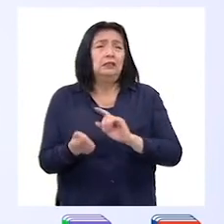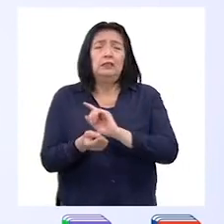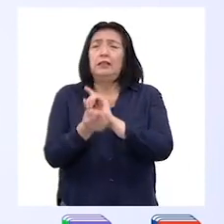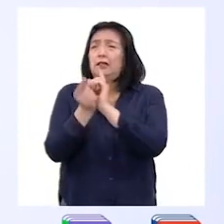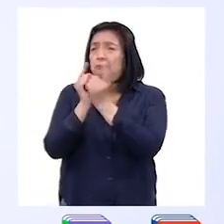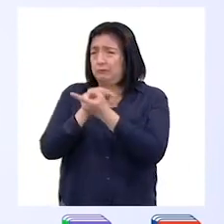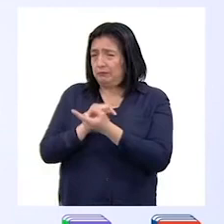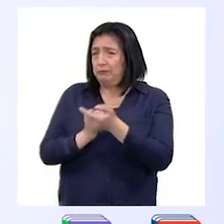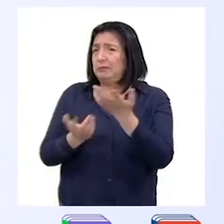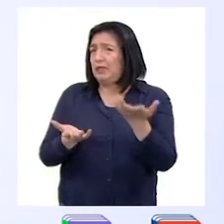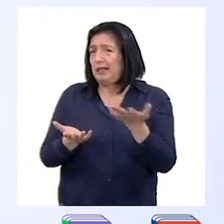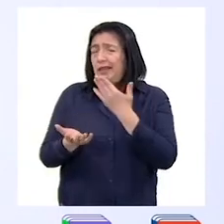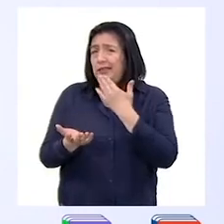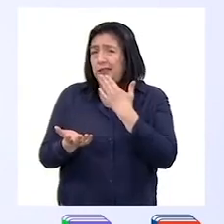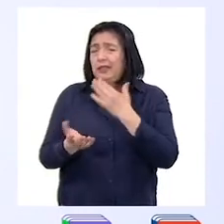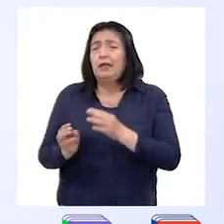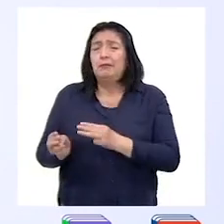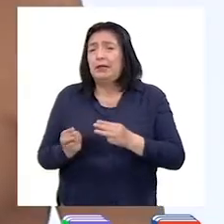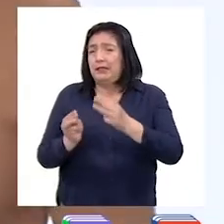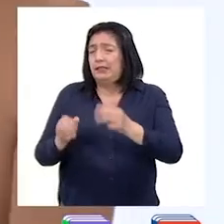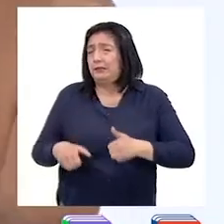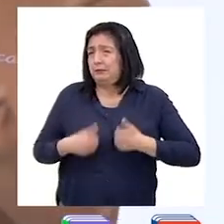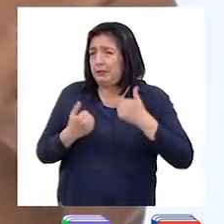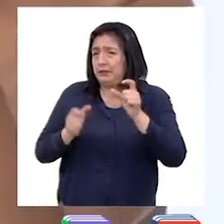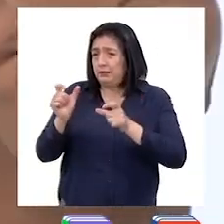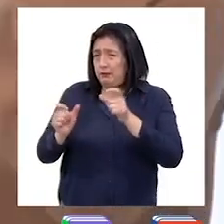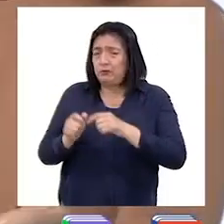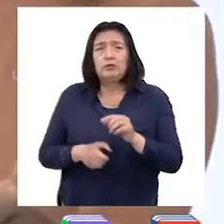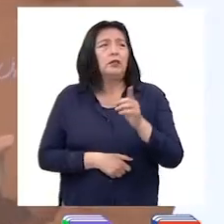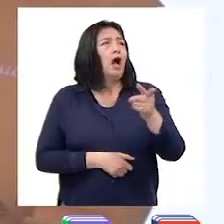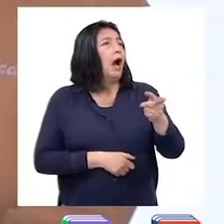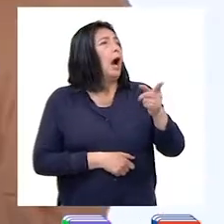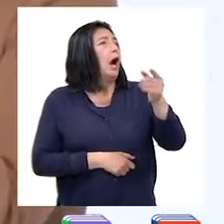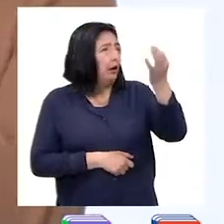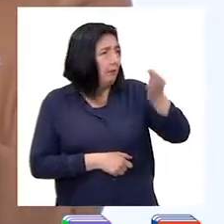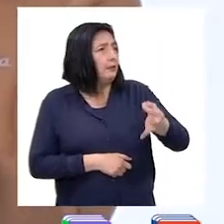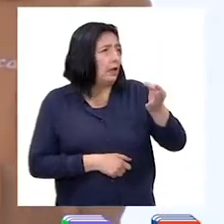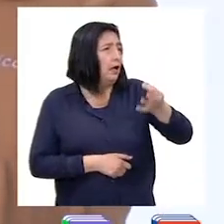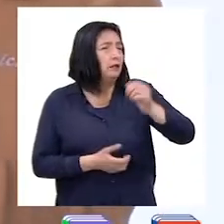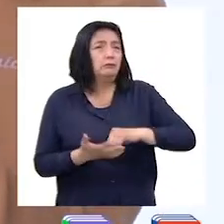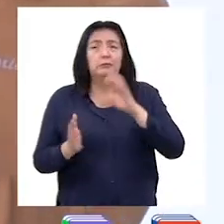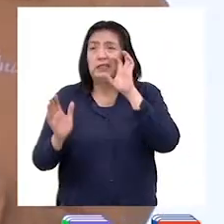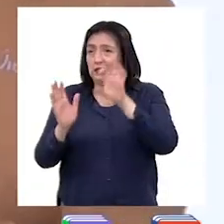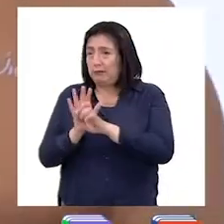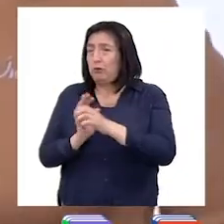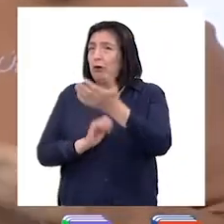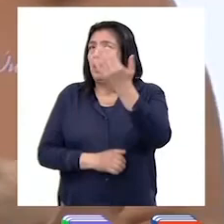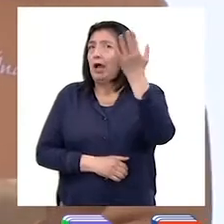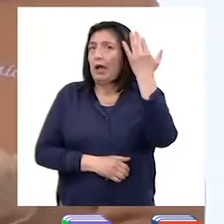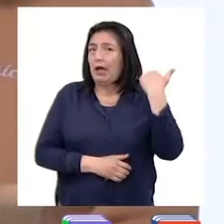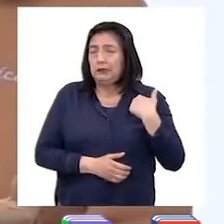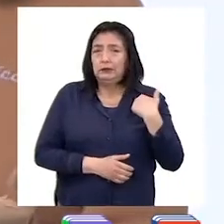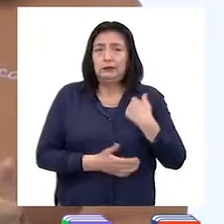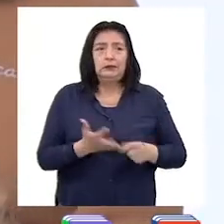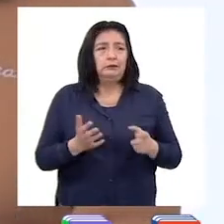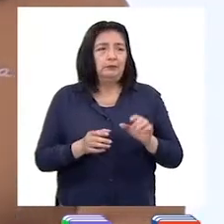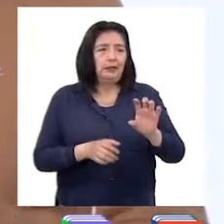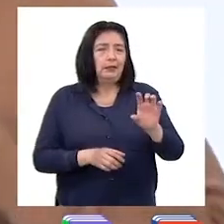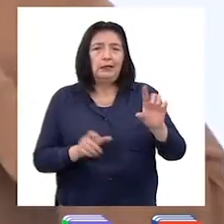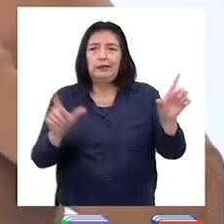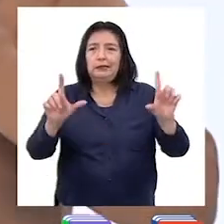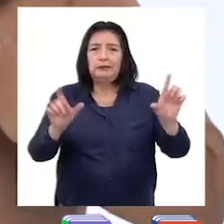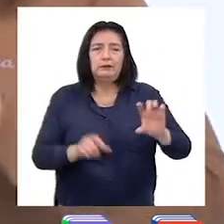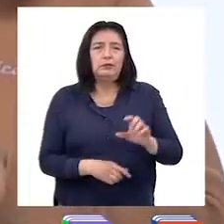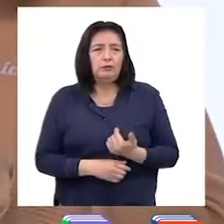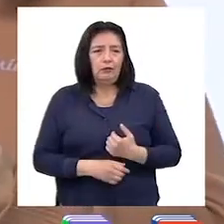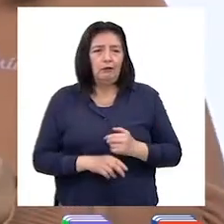transforman también nuestra forma de vida. ¡Claro, es cierto! Por ejemplo, antes para cambiar de canal en la tele había